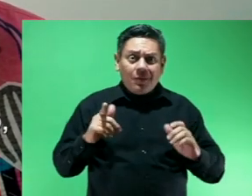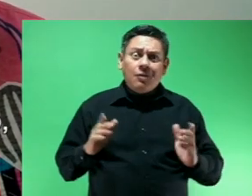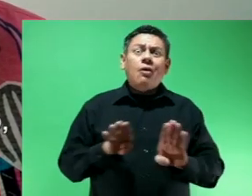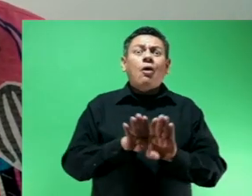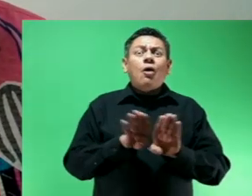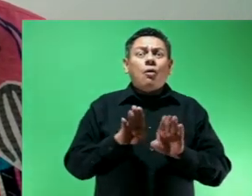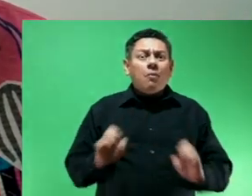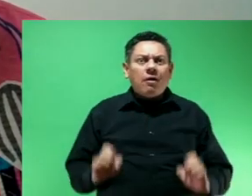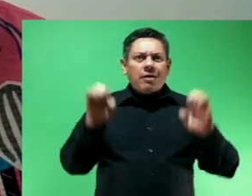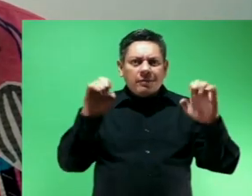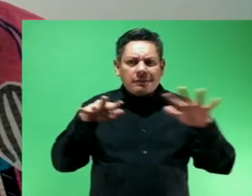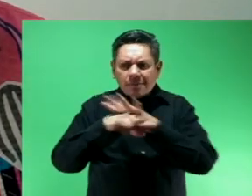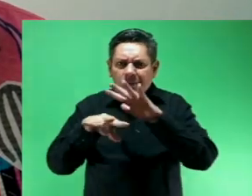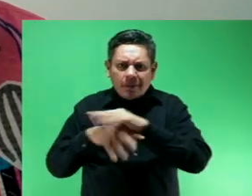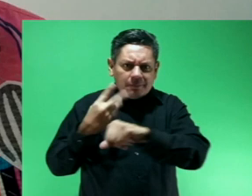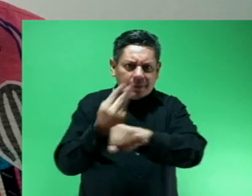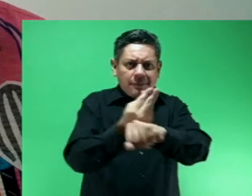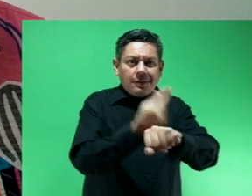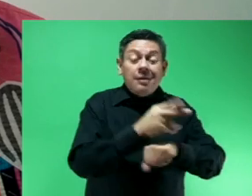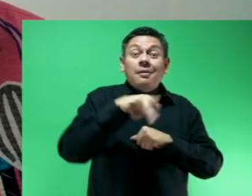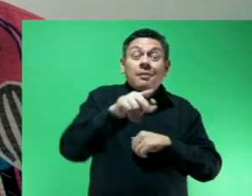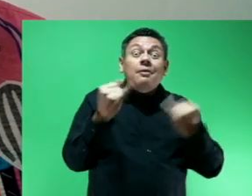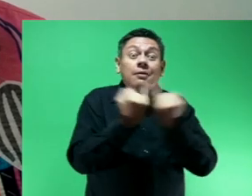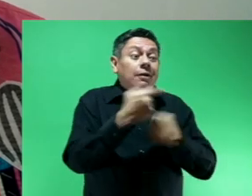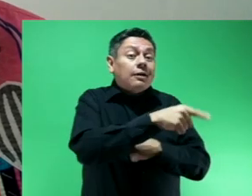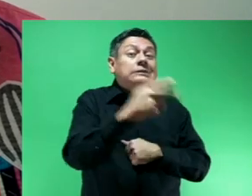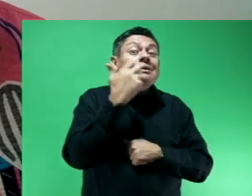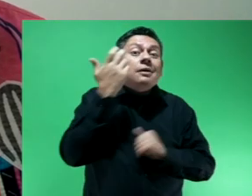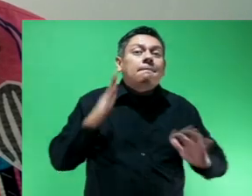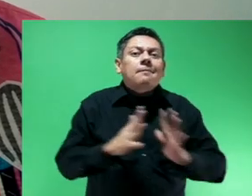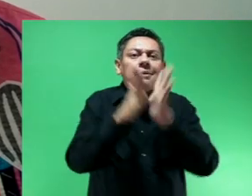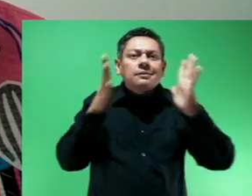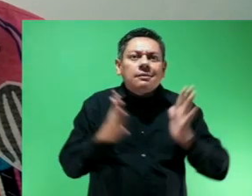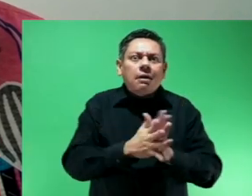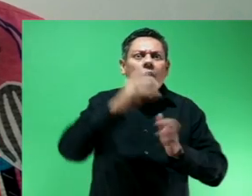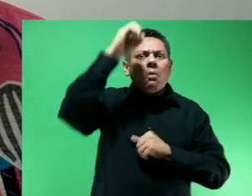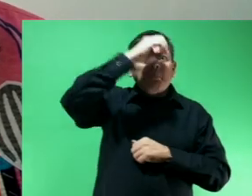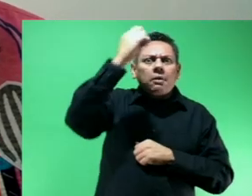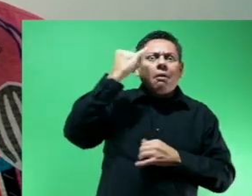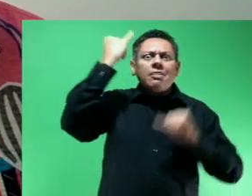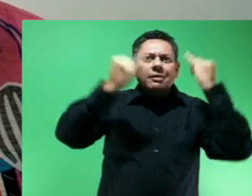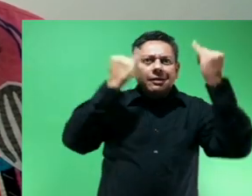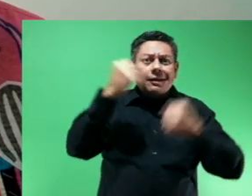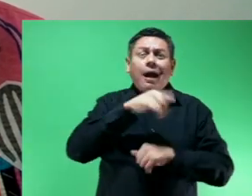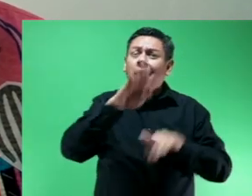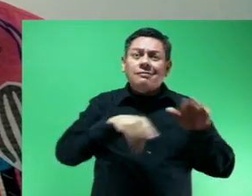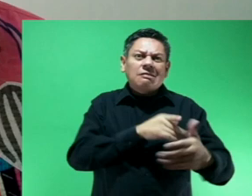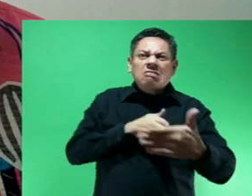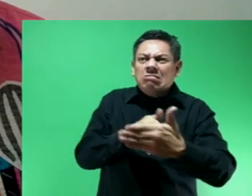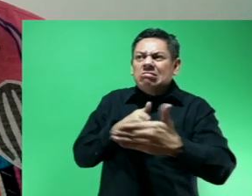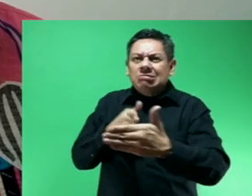a nivel arquitectura lo digo también a nivel ideas a nivel simbólico que todas y